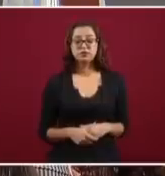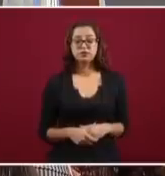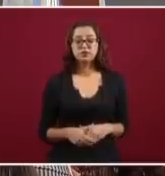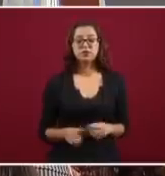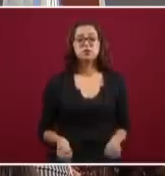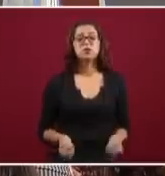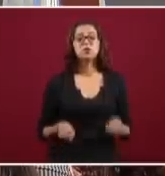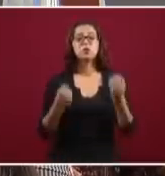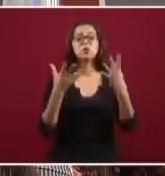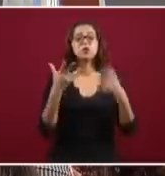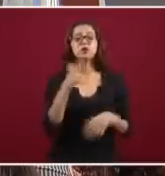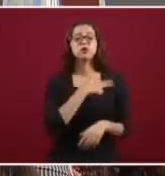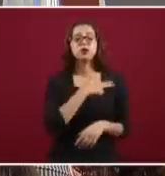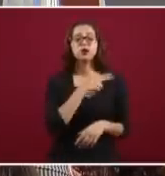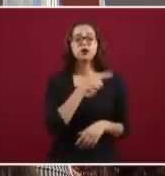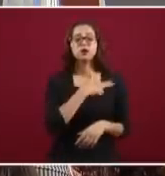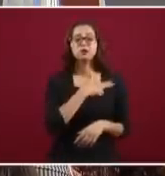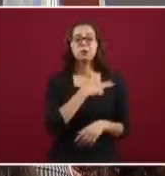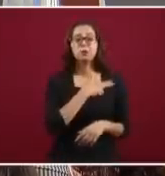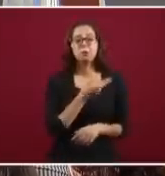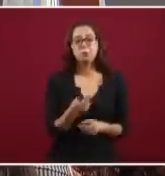Heridos.